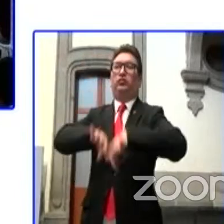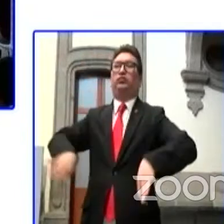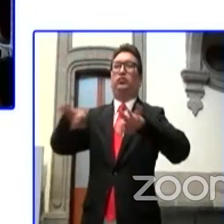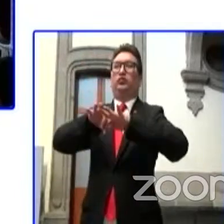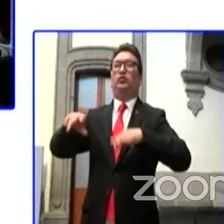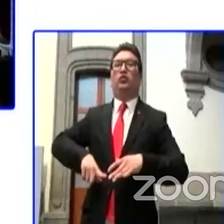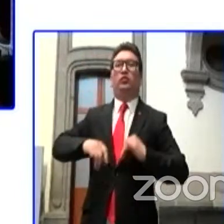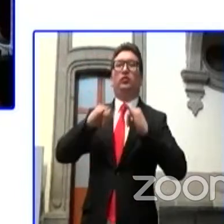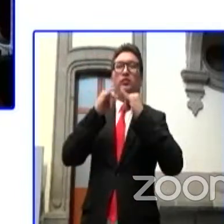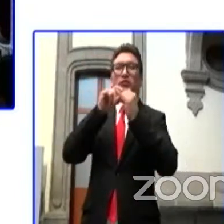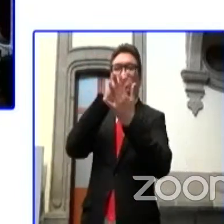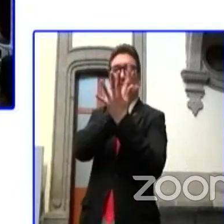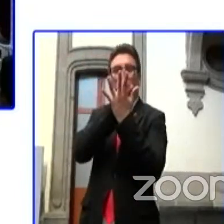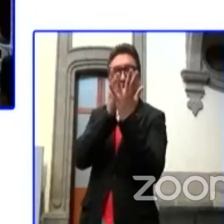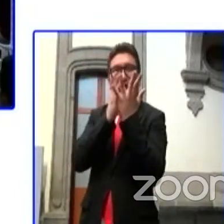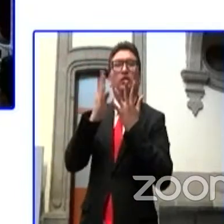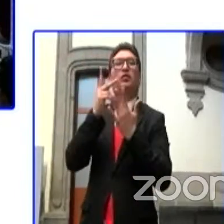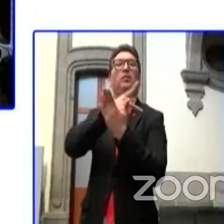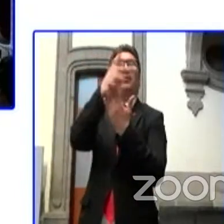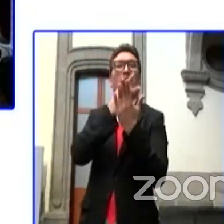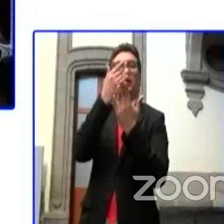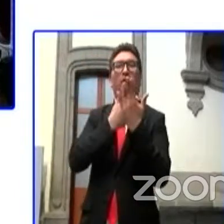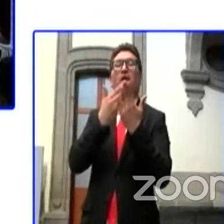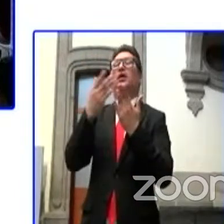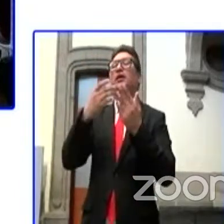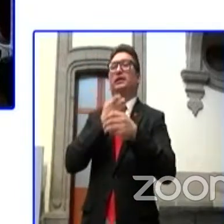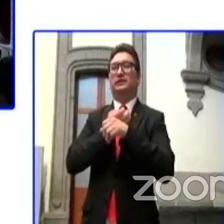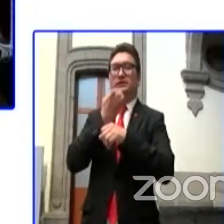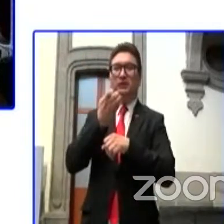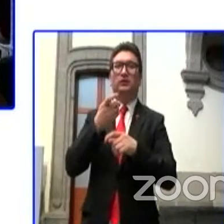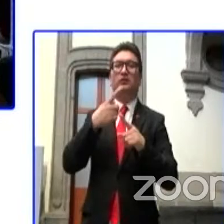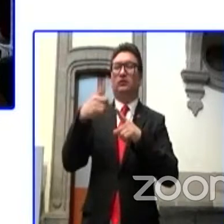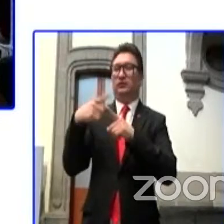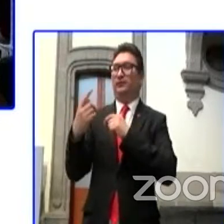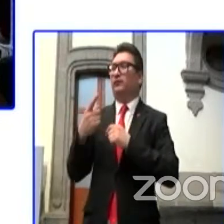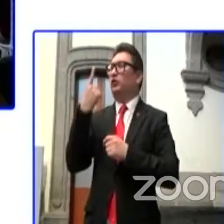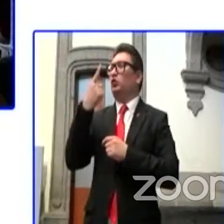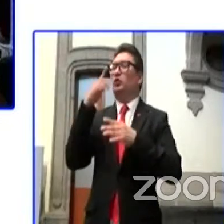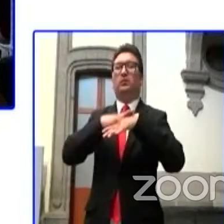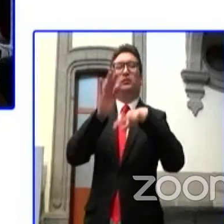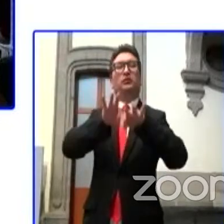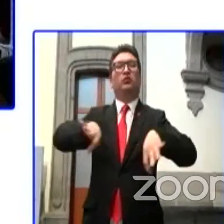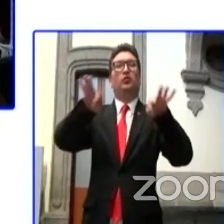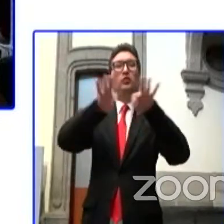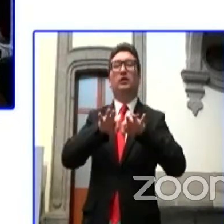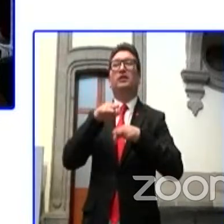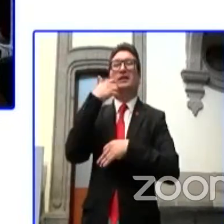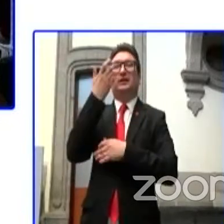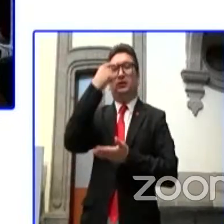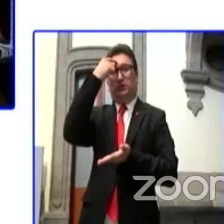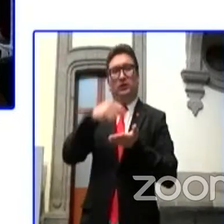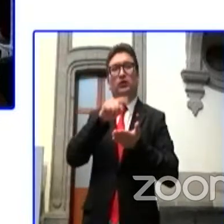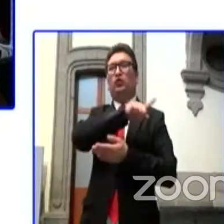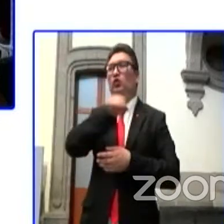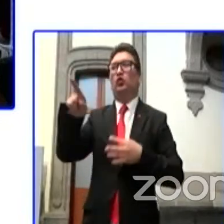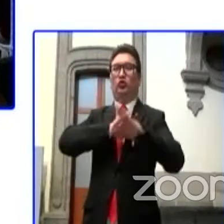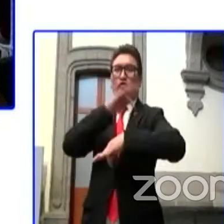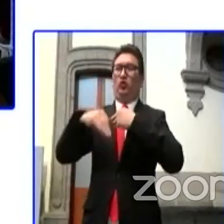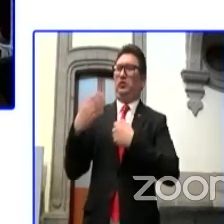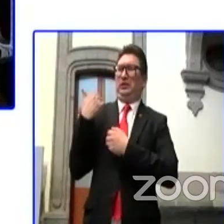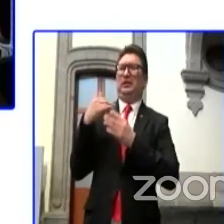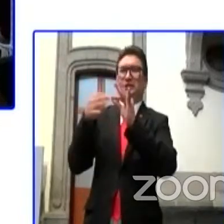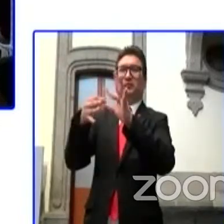un registro, tener un plan estatal. Y sobre todo algo que quiero destacar y que creo que todas y todos lo comentaron,